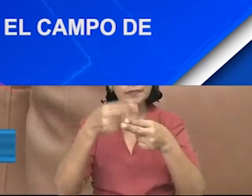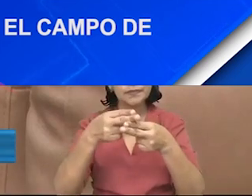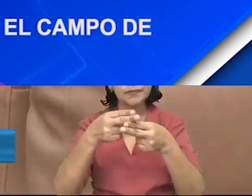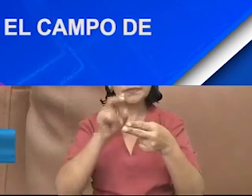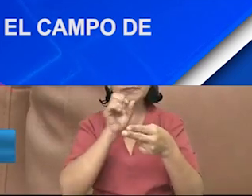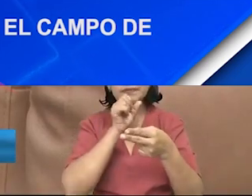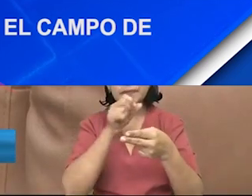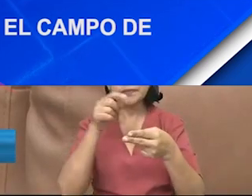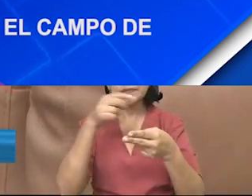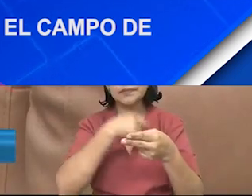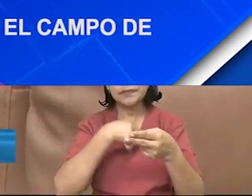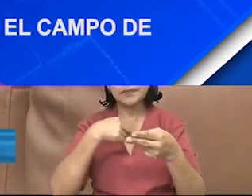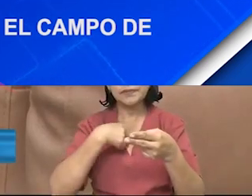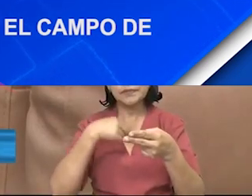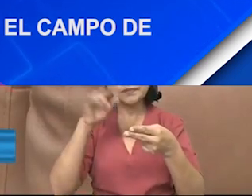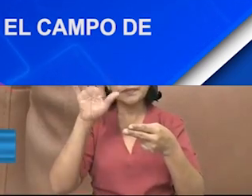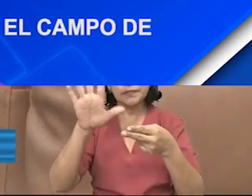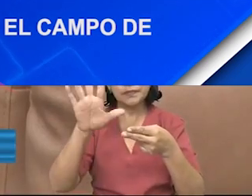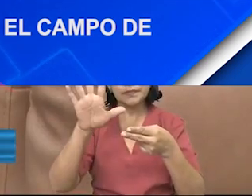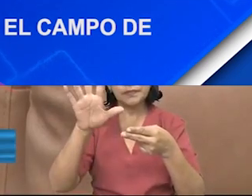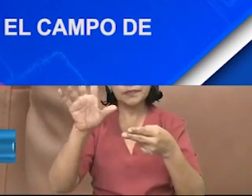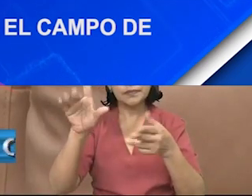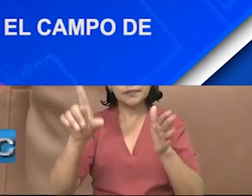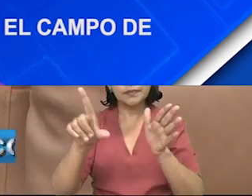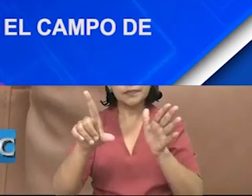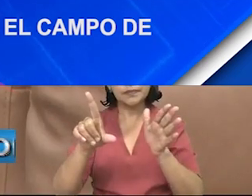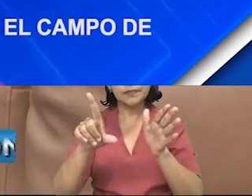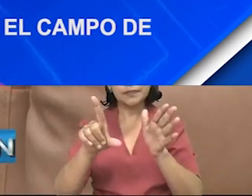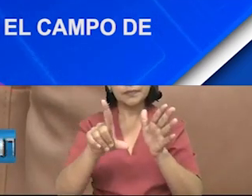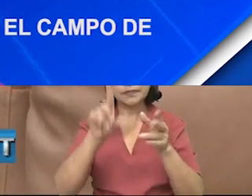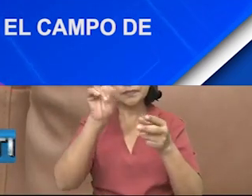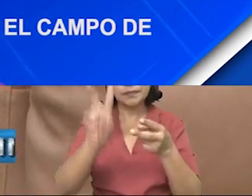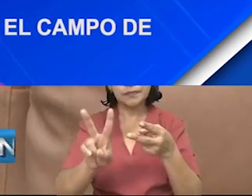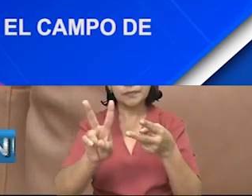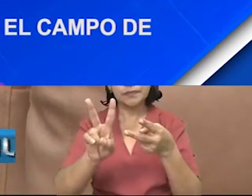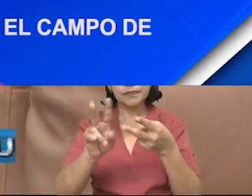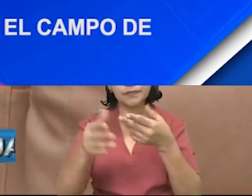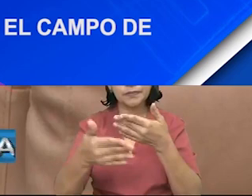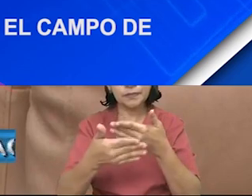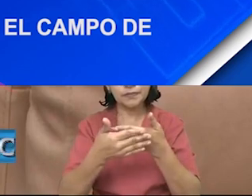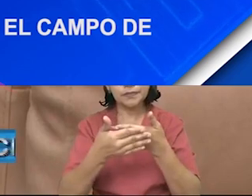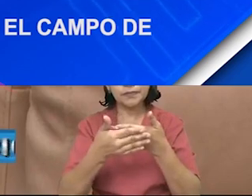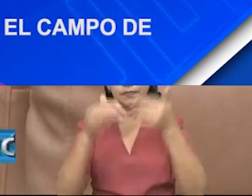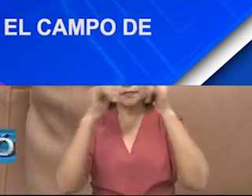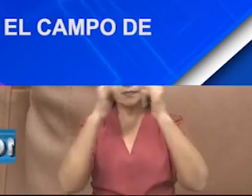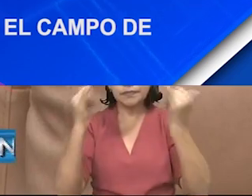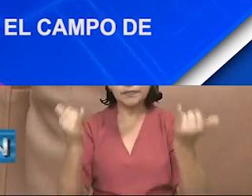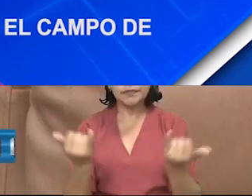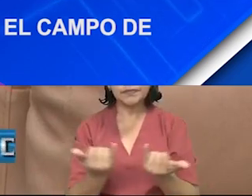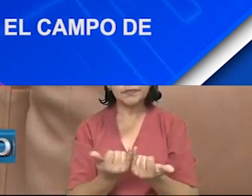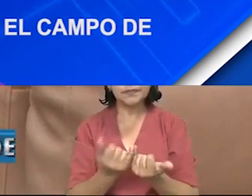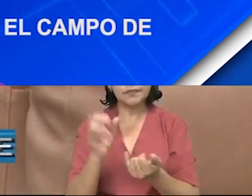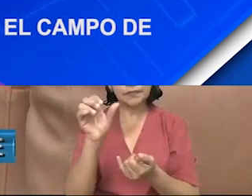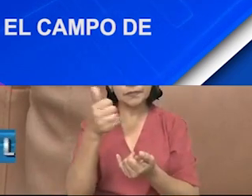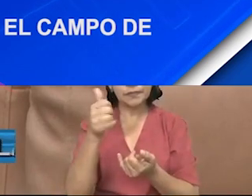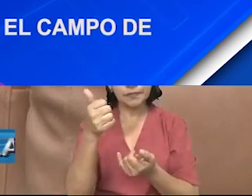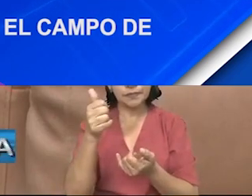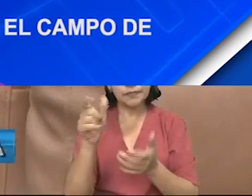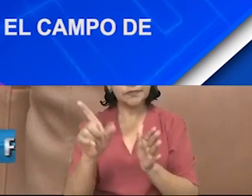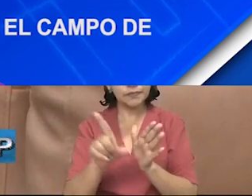normas vigentes, 5 normas. Anexo 2, registro de instrumentos internacionales,